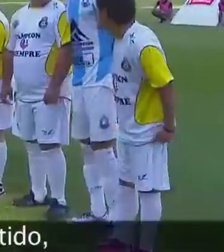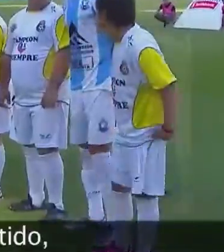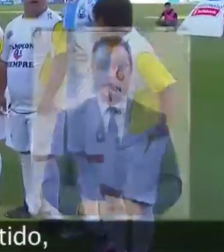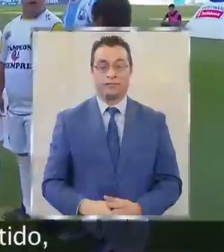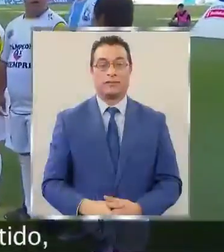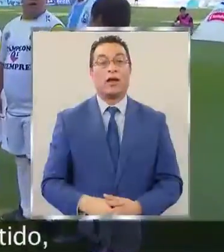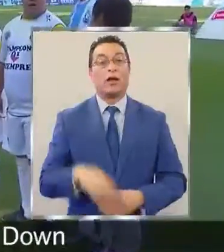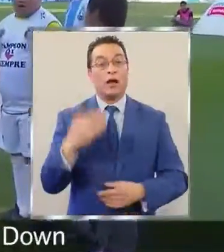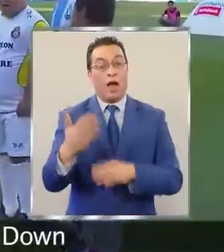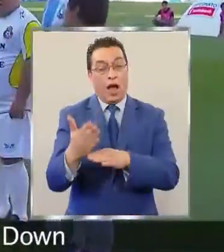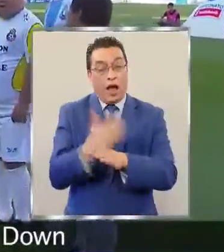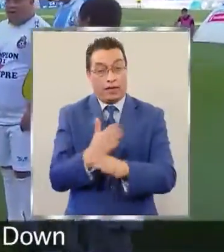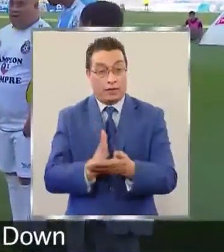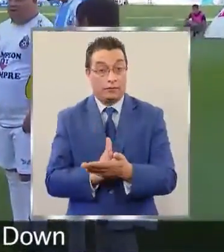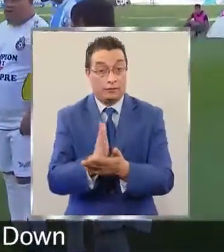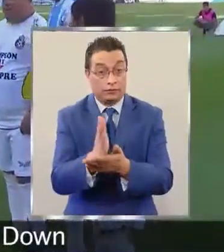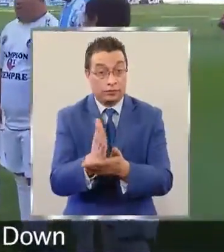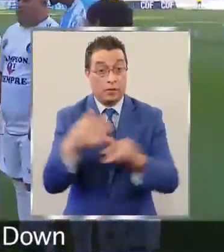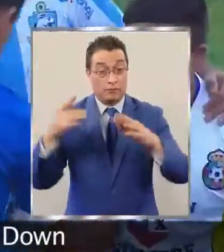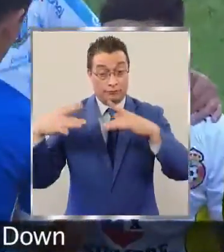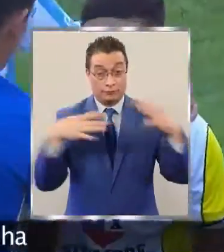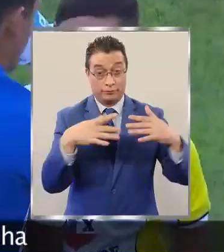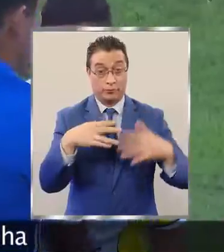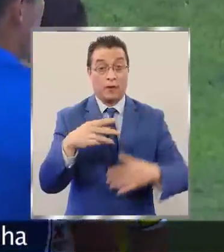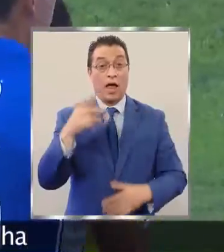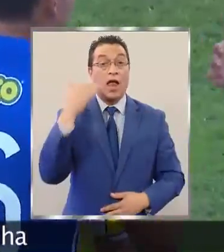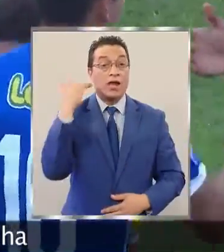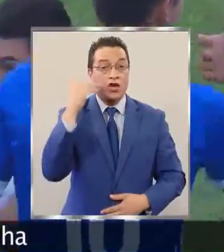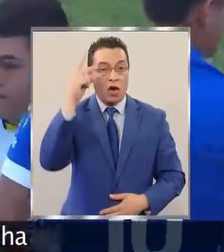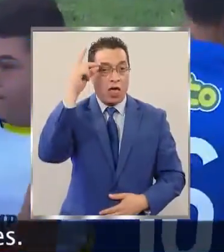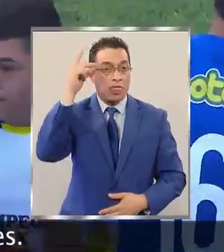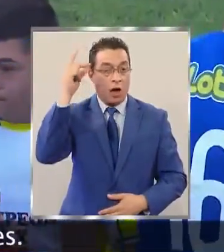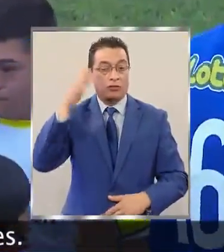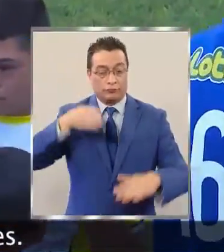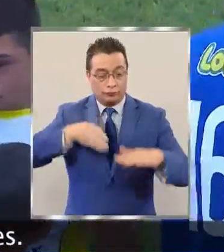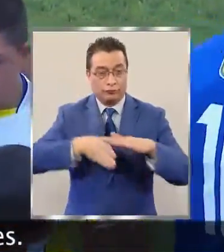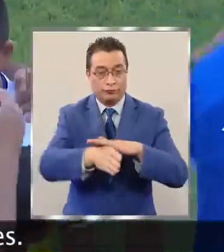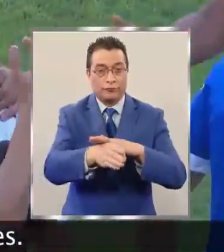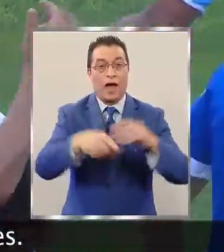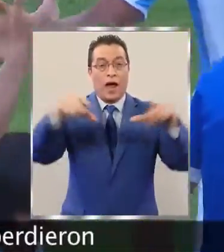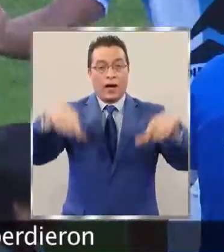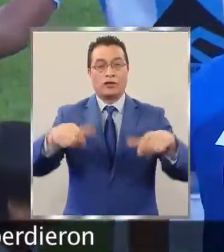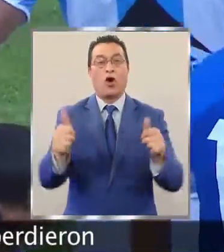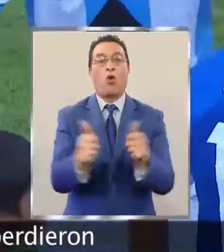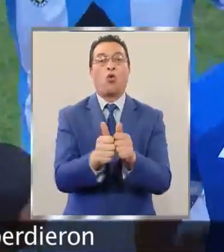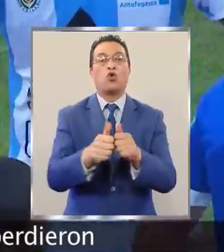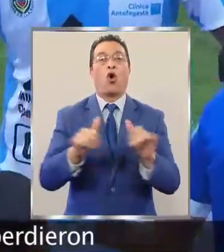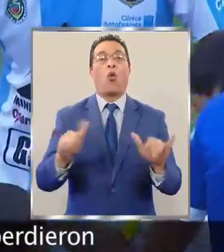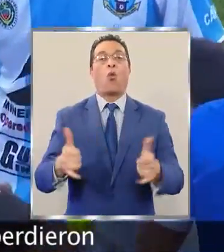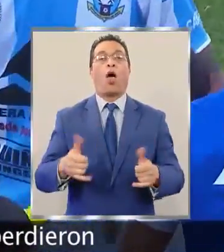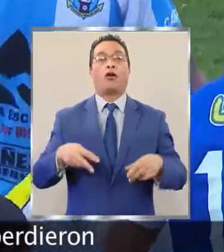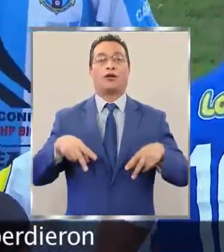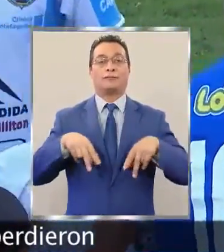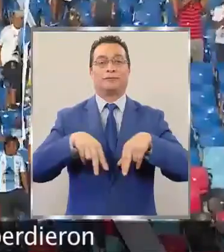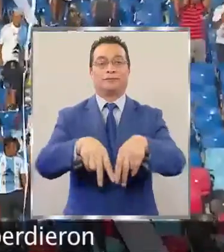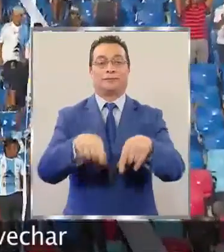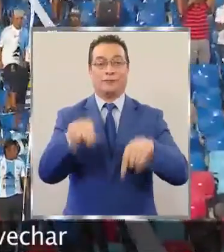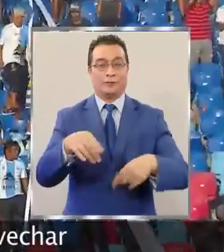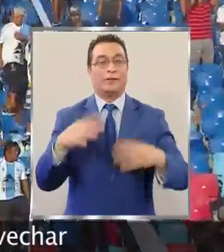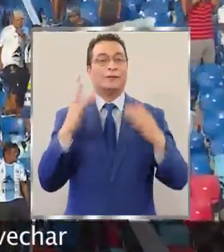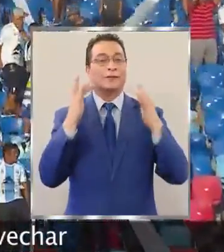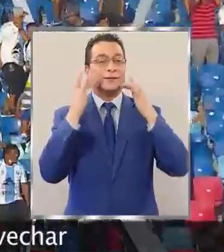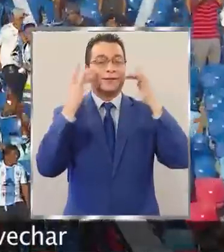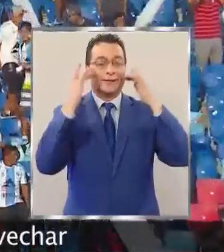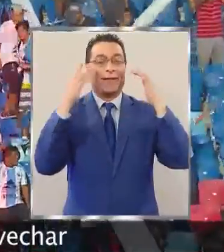Antes de iniciar el partido, niños con síndrome de Down ingresaron a la cancha junto a los jugadores. Ellos, los más felices, no